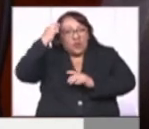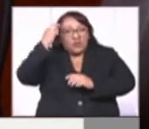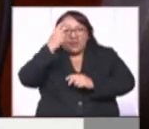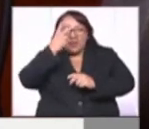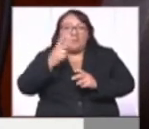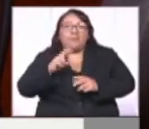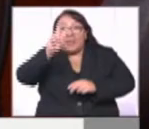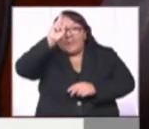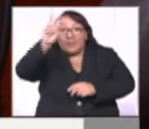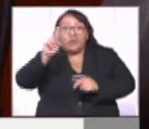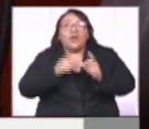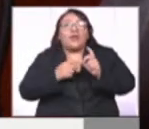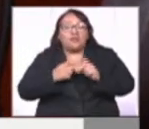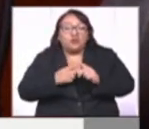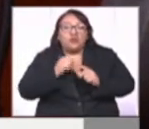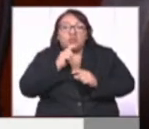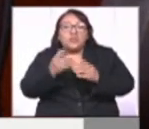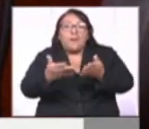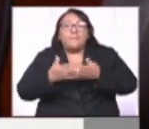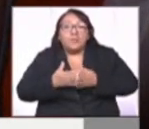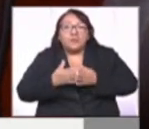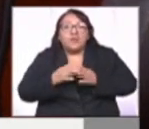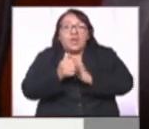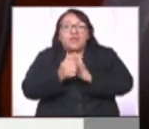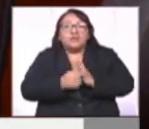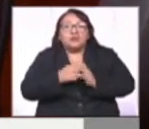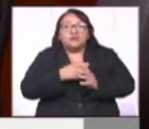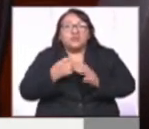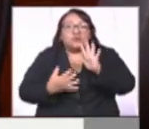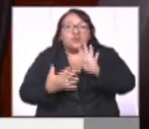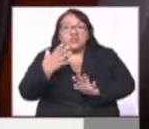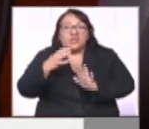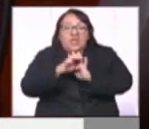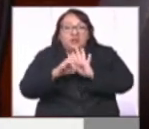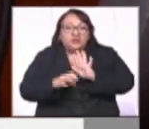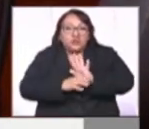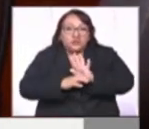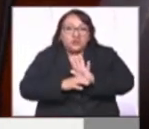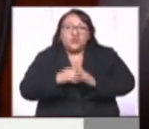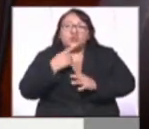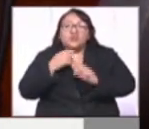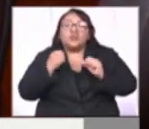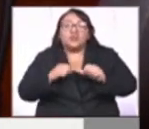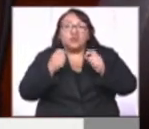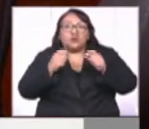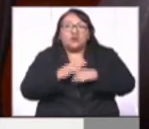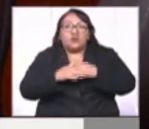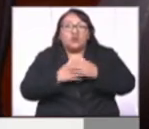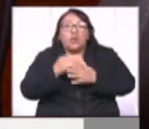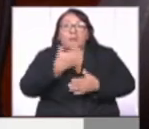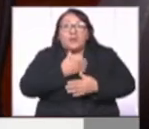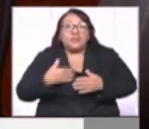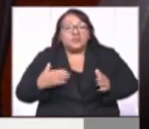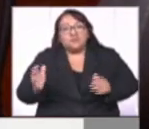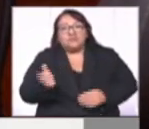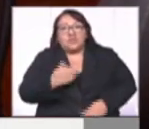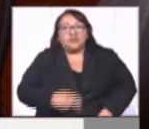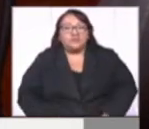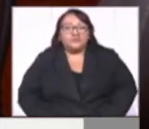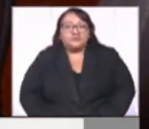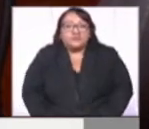del Perú, y en consecuencia, la aplicación del artículo 115 de la Constitución que regula la sucesión presidencial. Moción